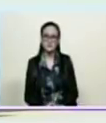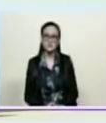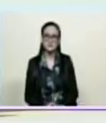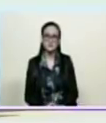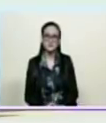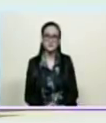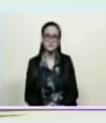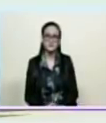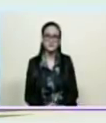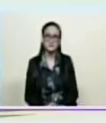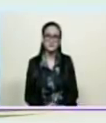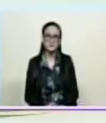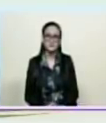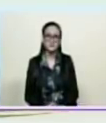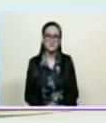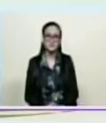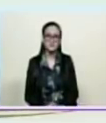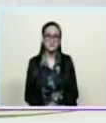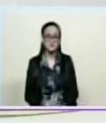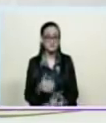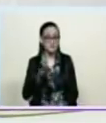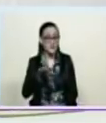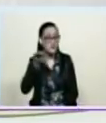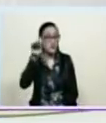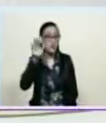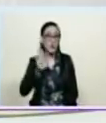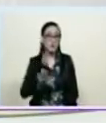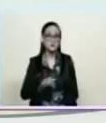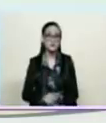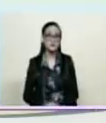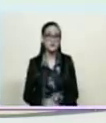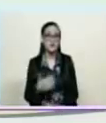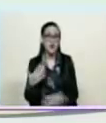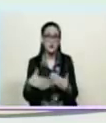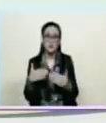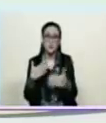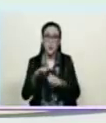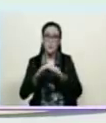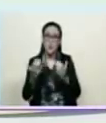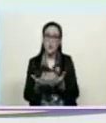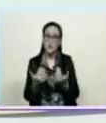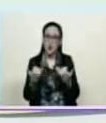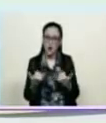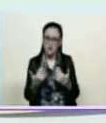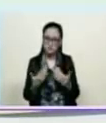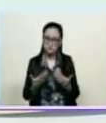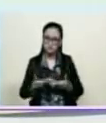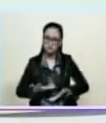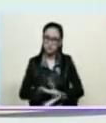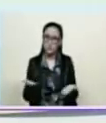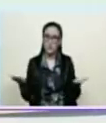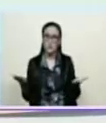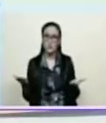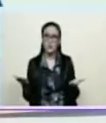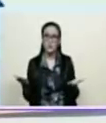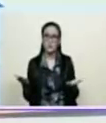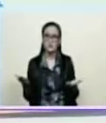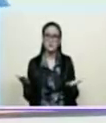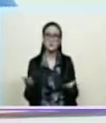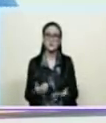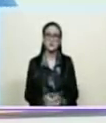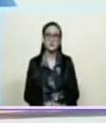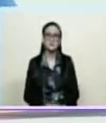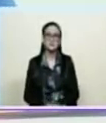constante, permanente. Este es el futuro. Ya aceleramos al mundo, ahora vamos a acelerar a nosotros. Que nadie se deje